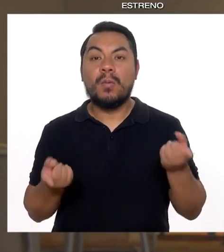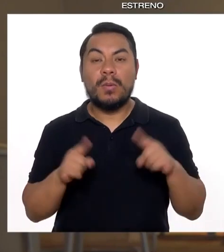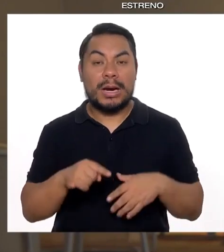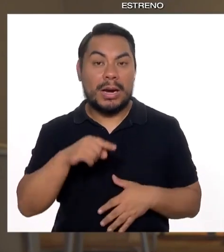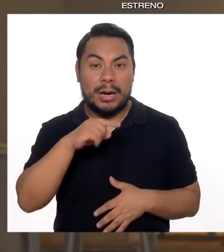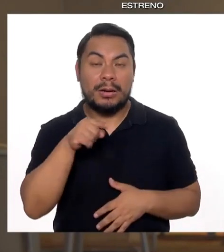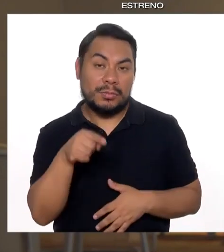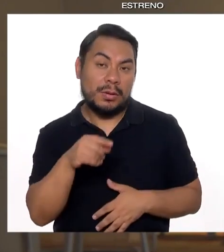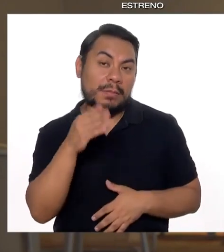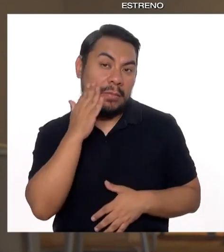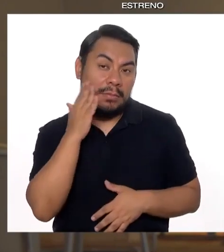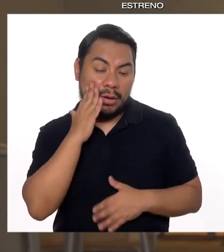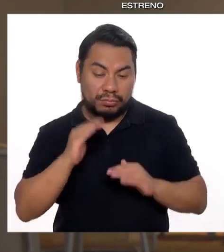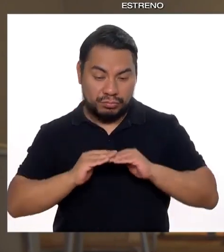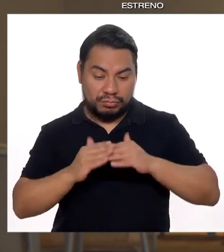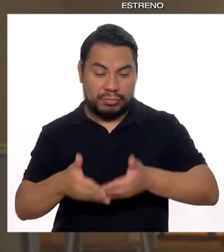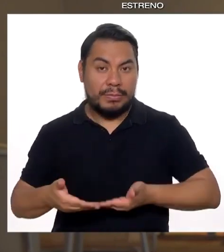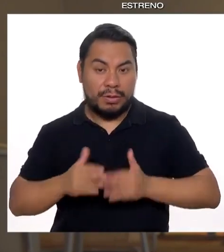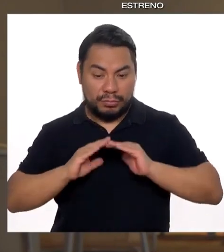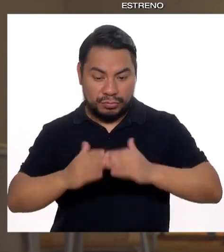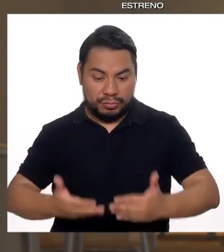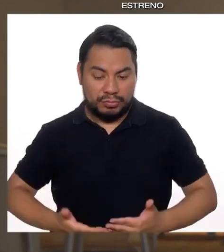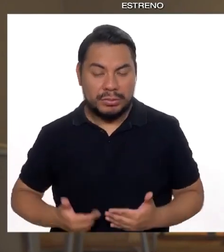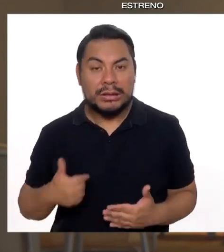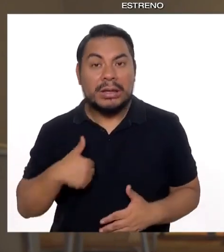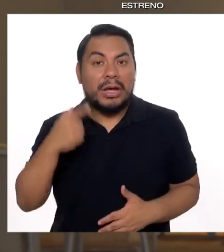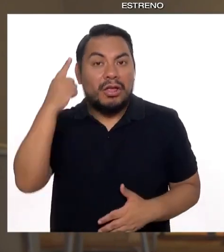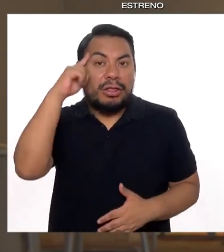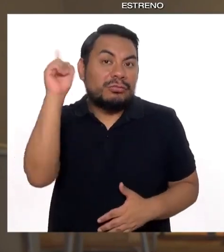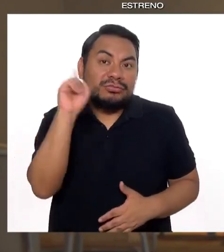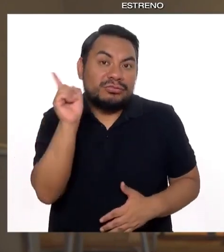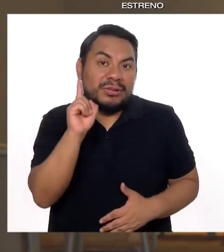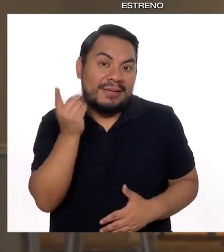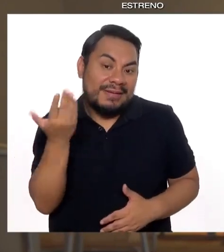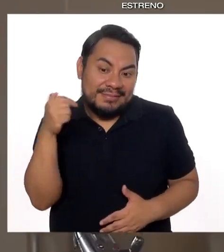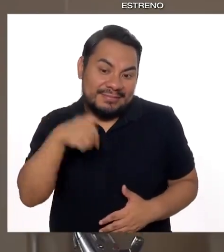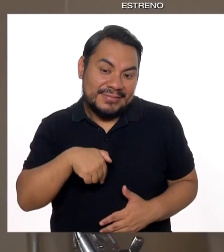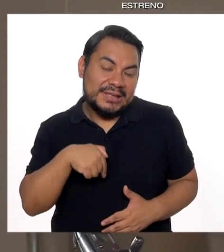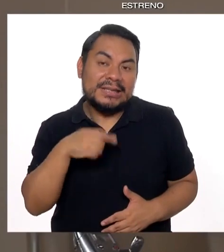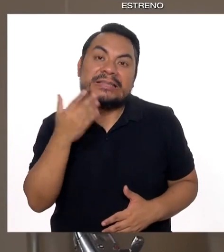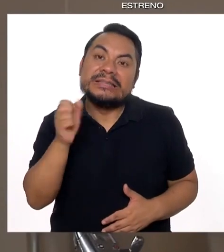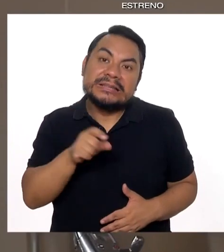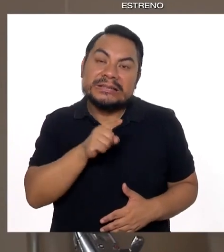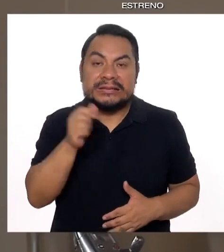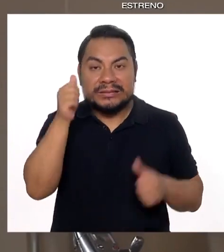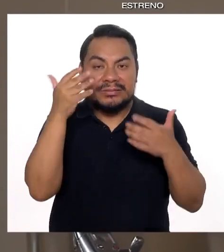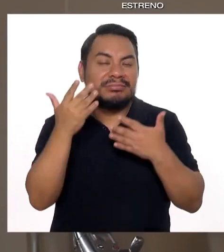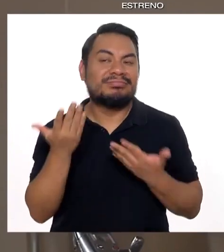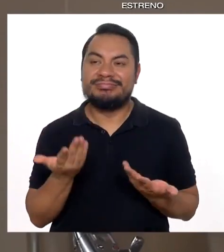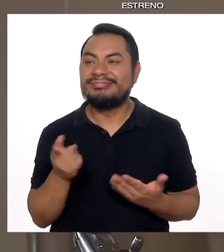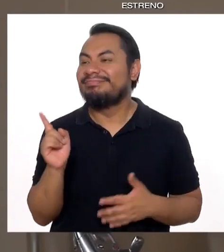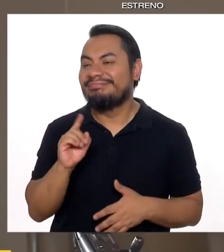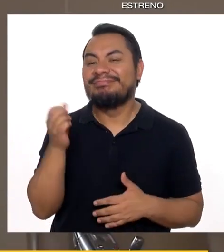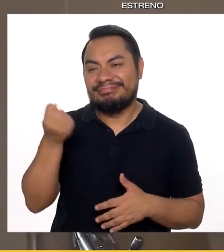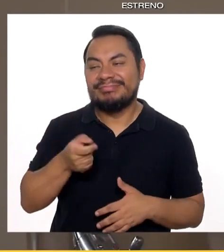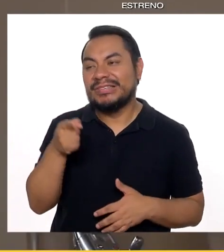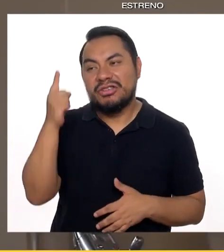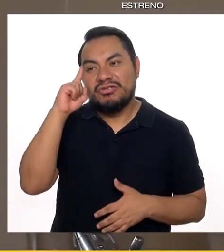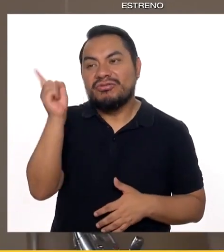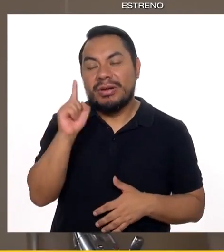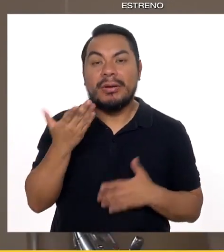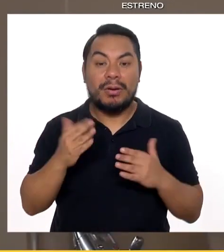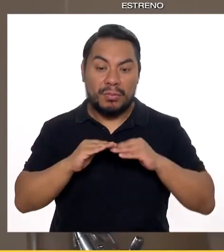tiene a bebé en la pancita, no puede saber la condición. Así es, no es una condición que se puede